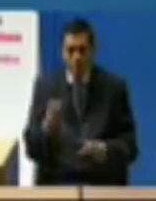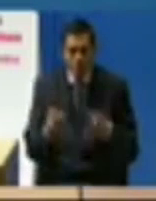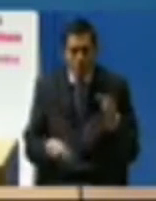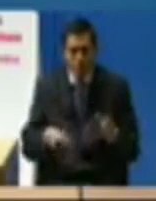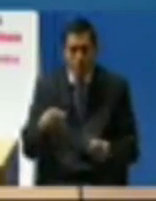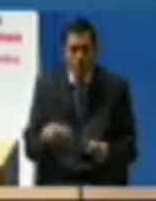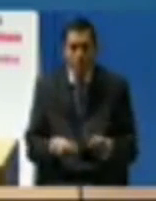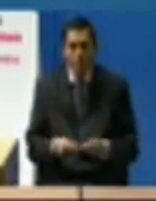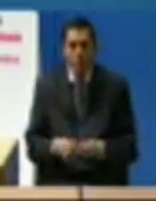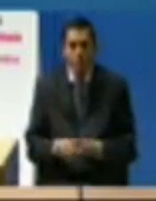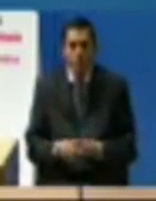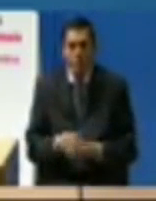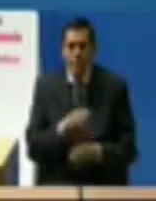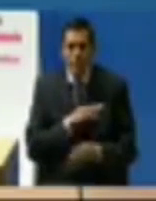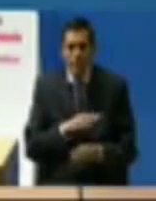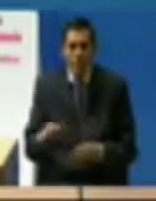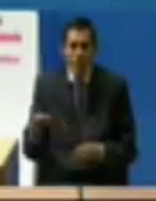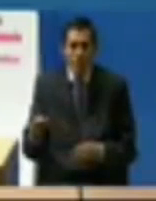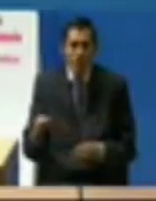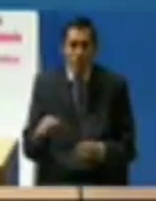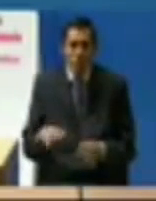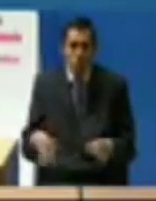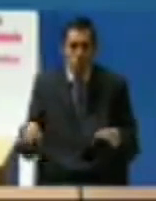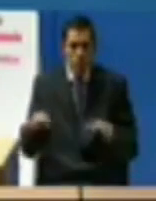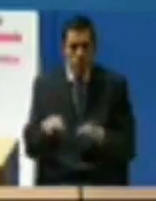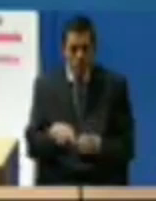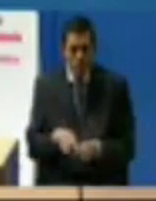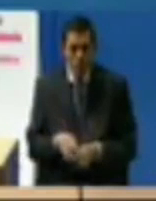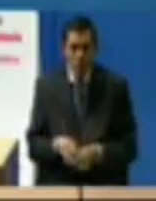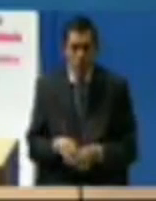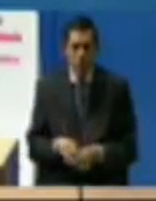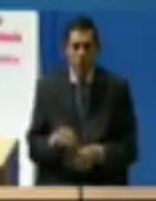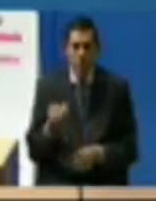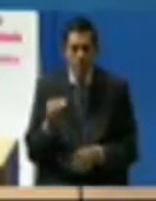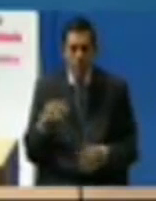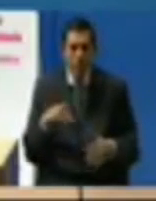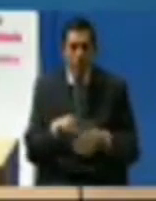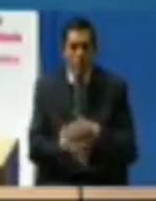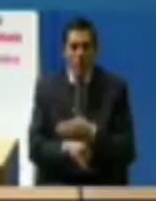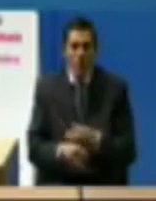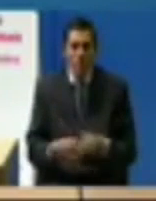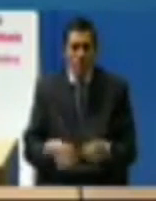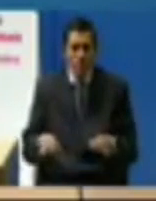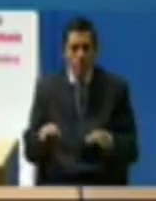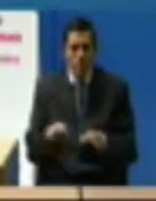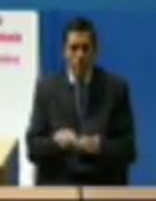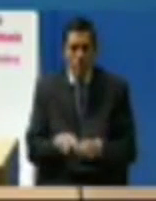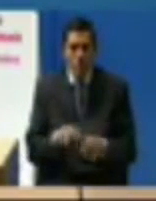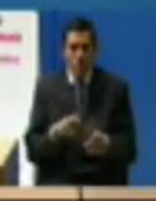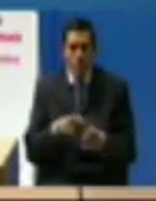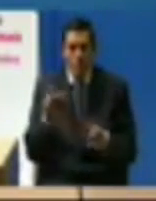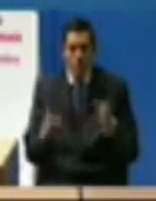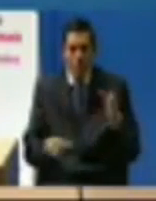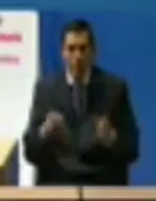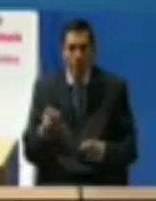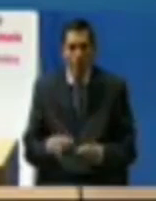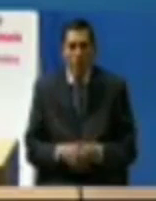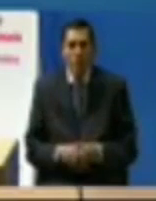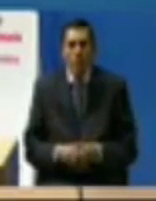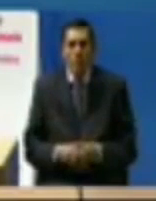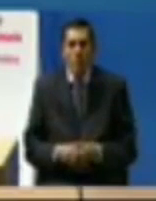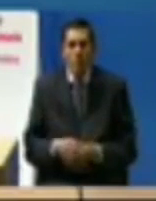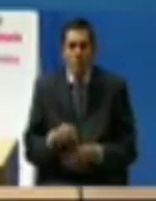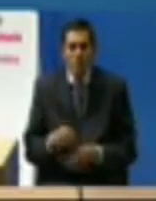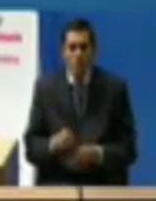ser una estrategia importante para crear conciencia general sobre la importancia de las estadísticas de género y su relevancia para